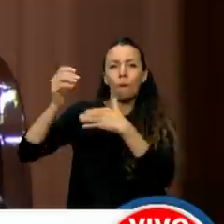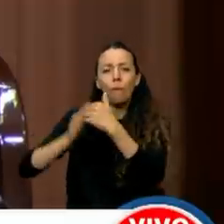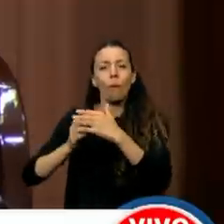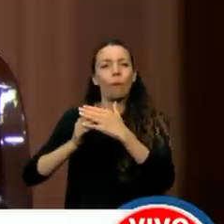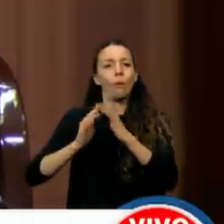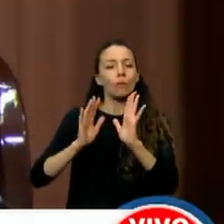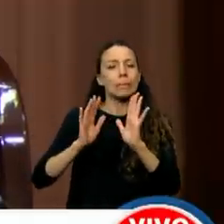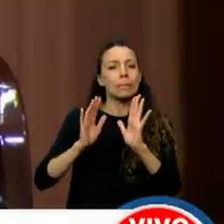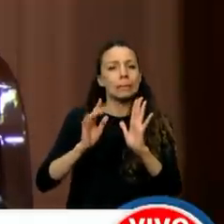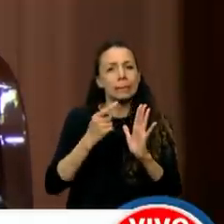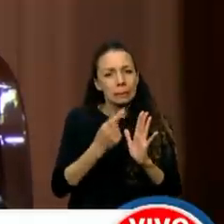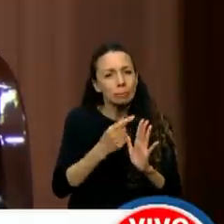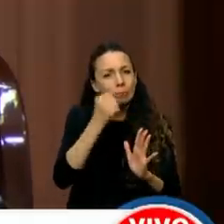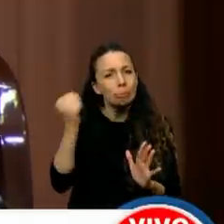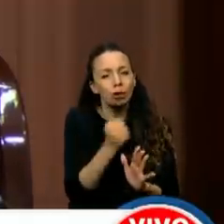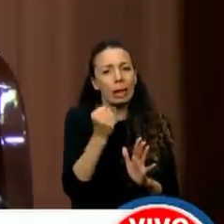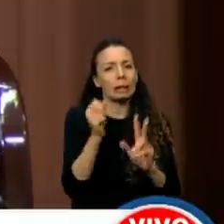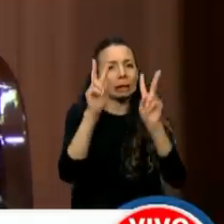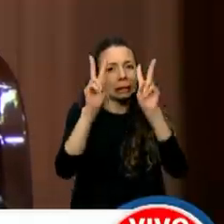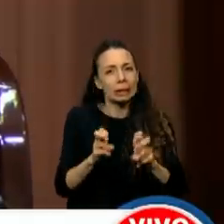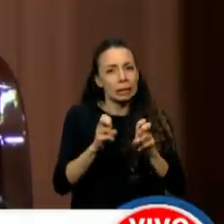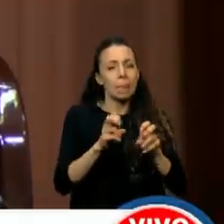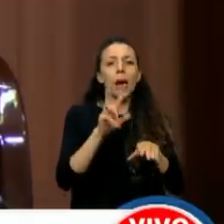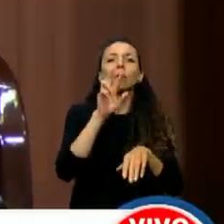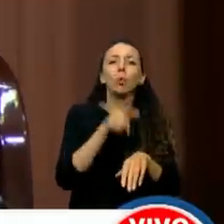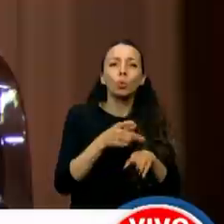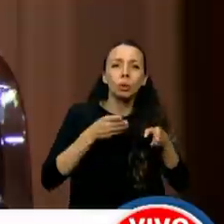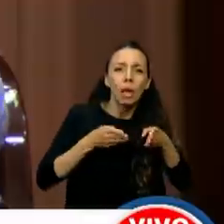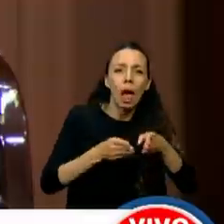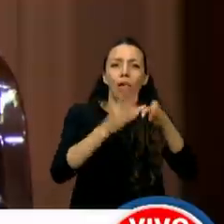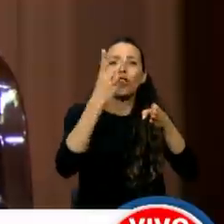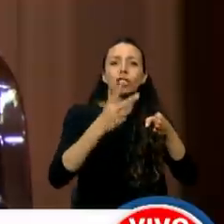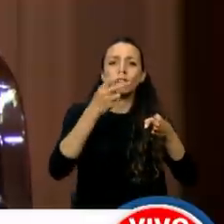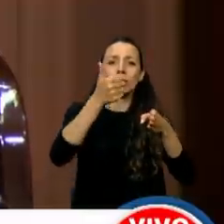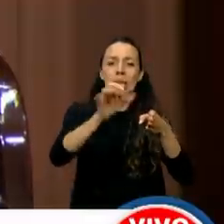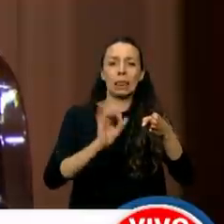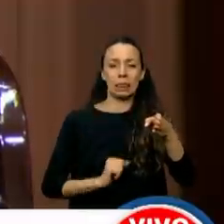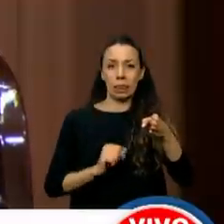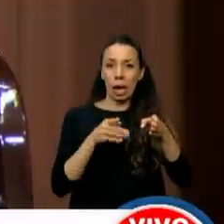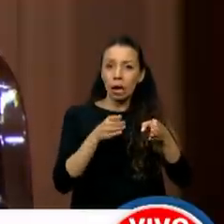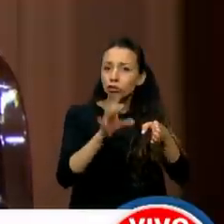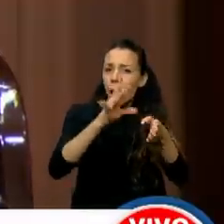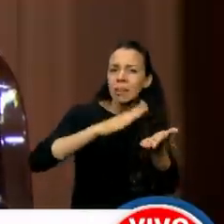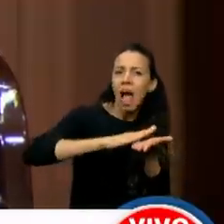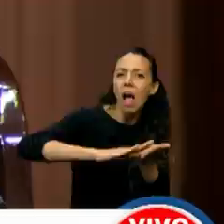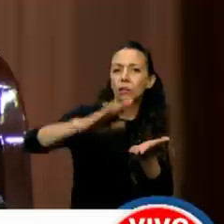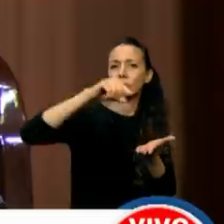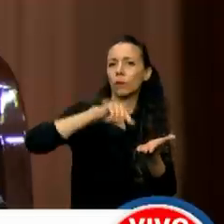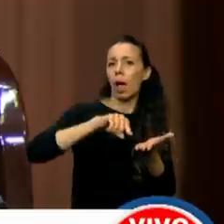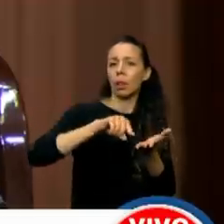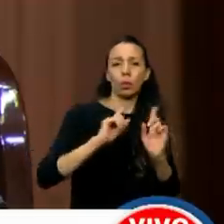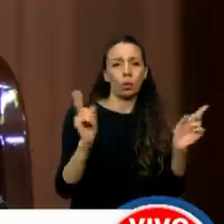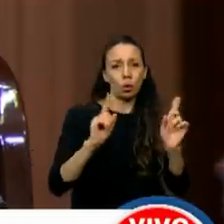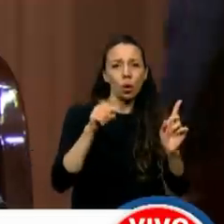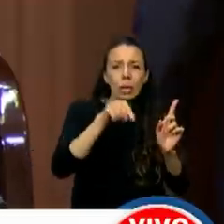la cuestión vial la ruta 260 no está pensada solamente como una cuestión de asfalto está pensada como